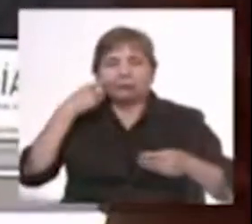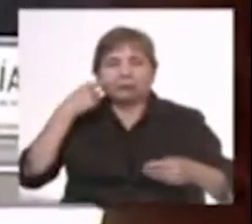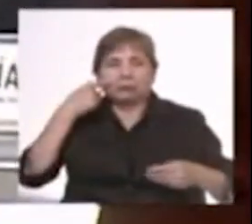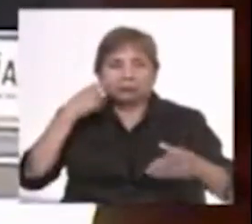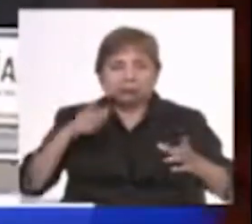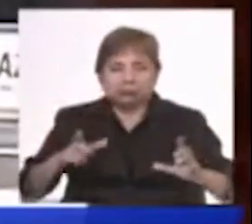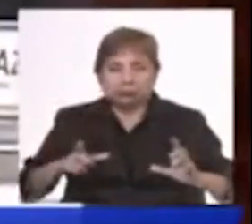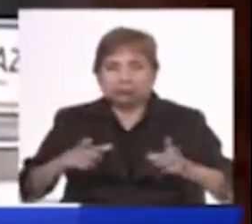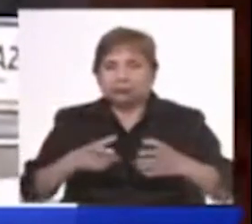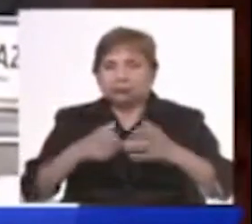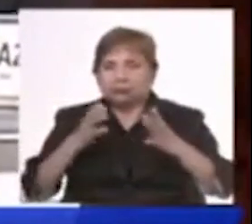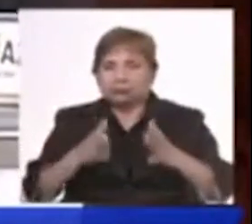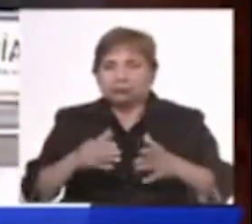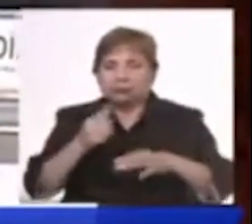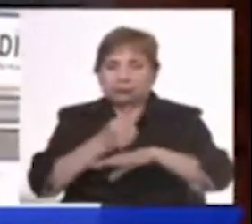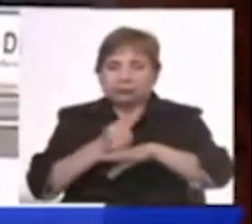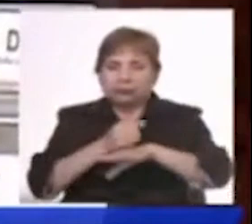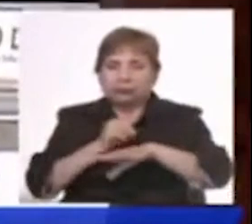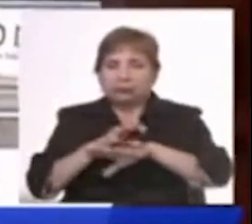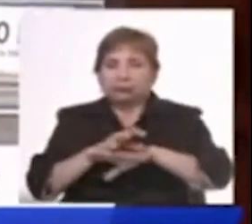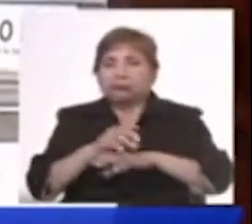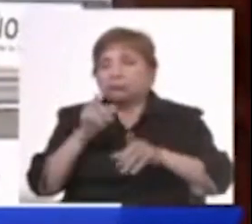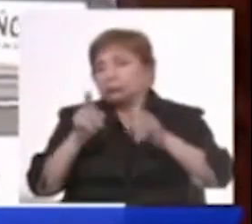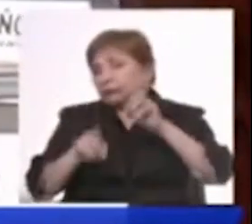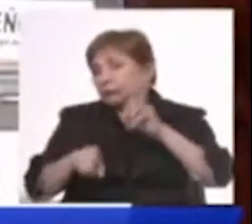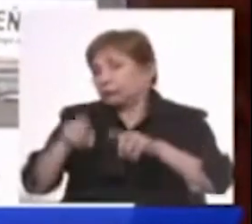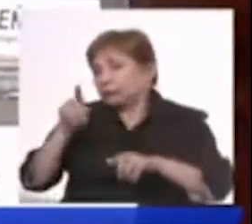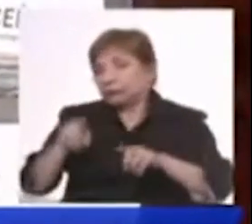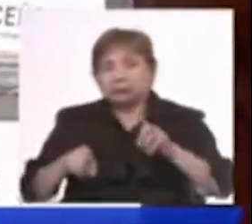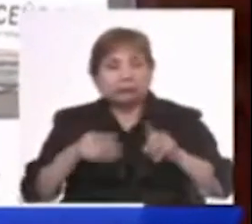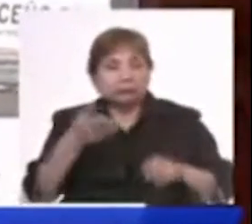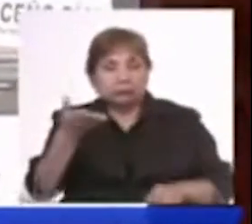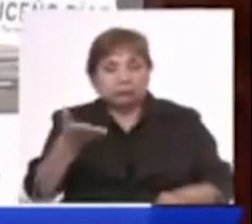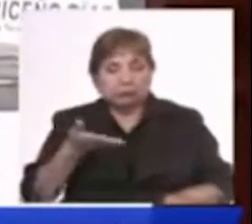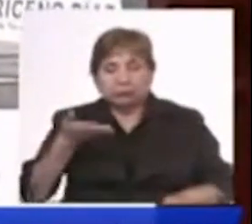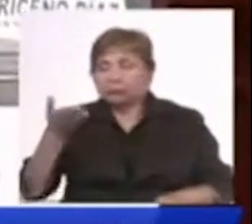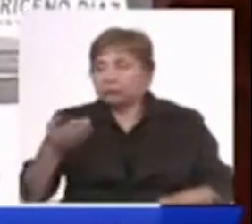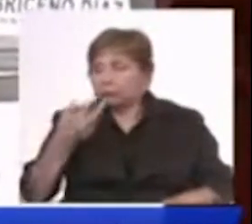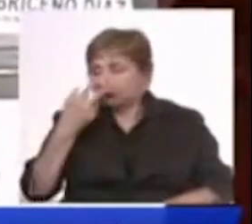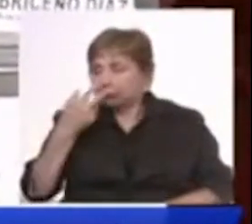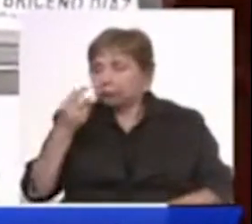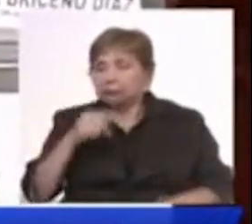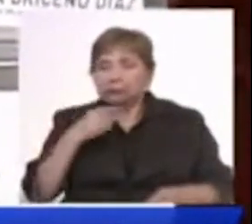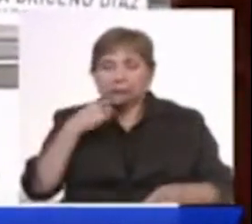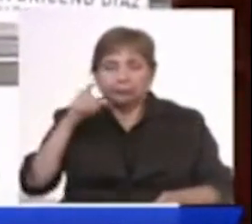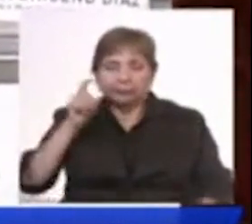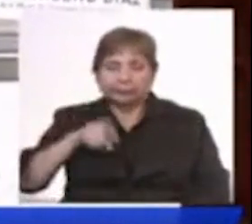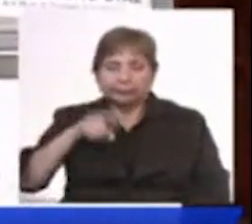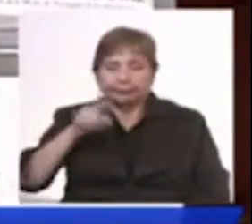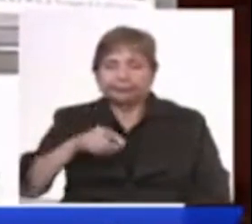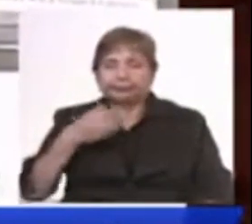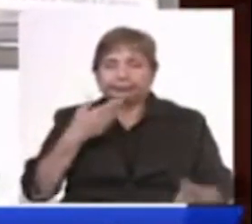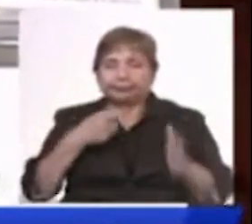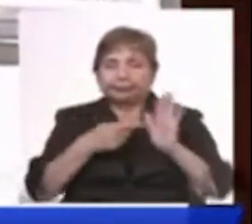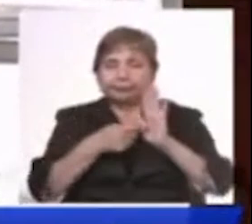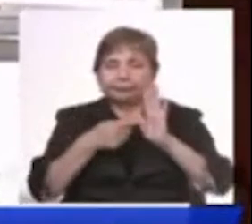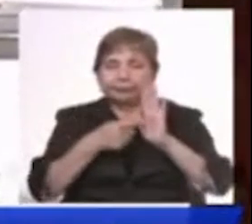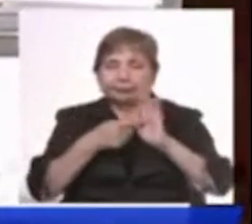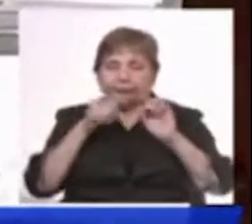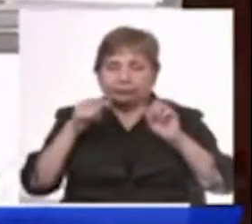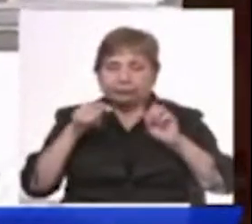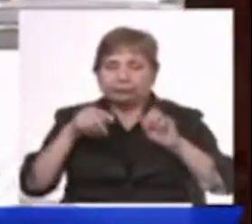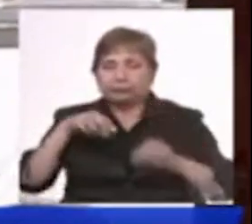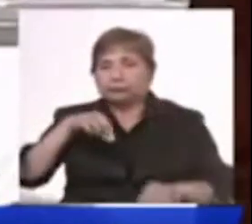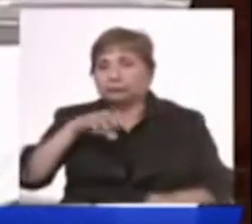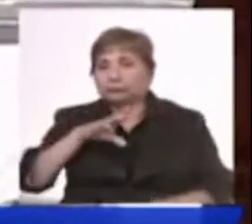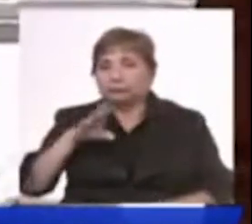señores congresistas, asesores y seguramente invitados que van a llegar. Es necesario indicar que en esta sala